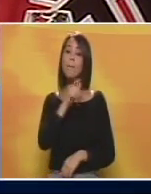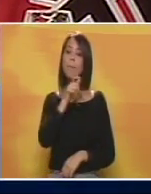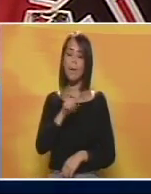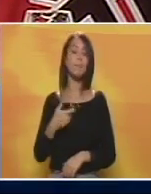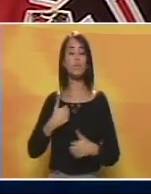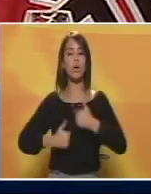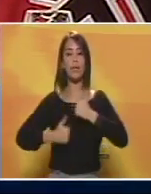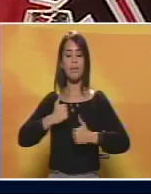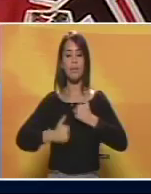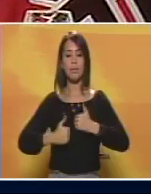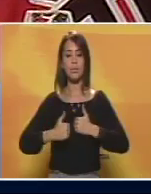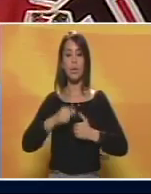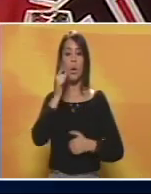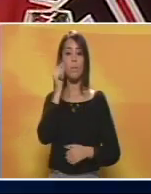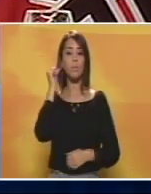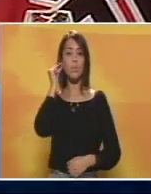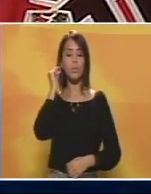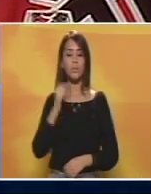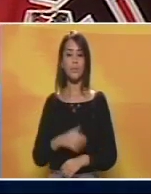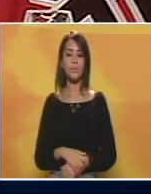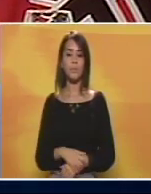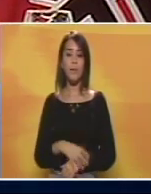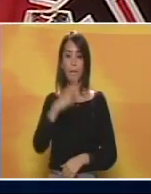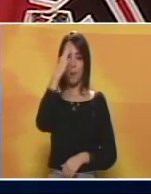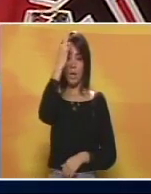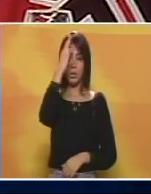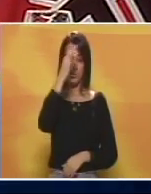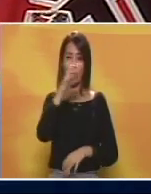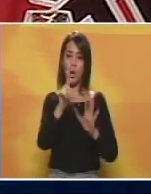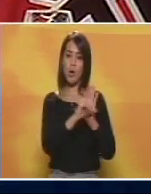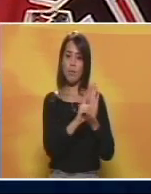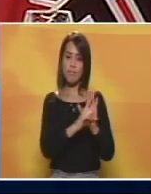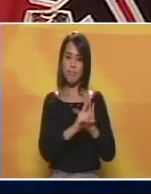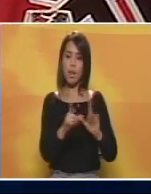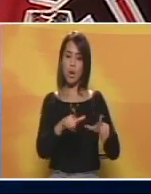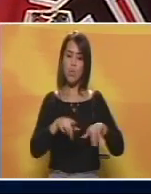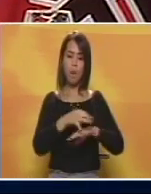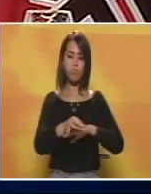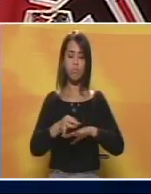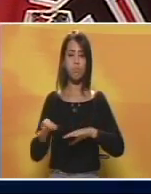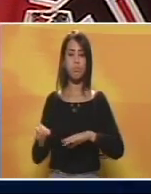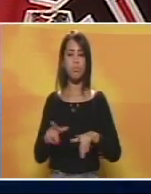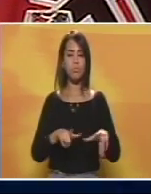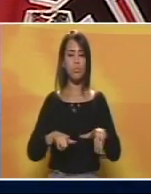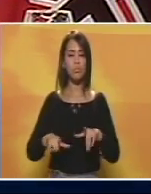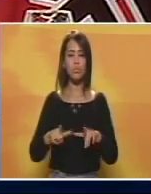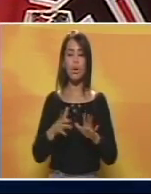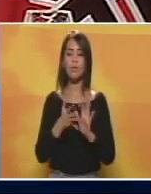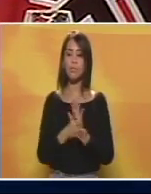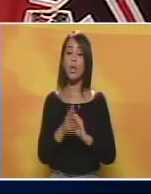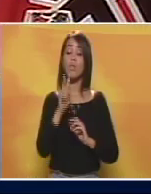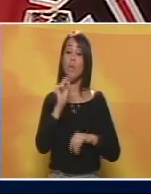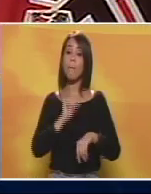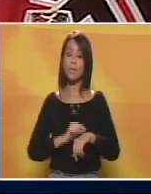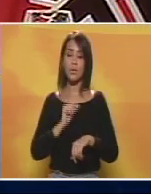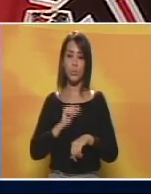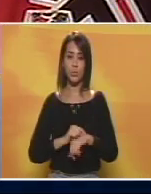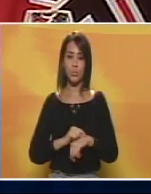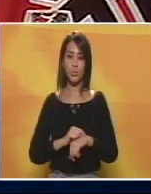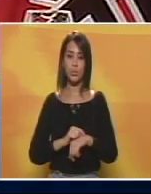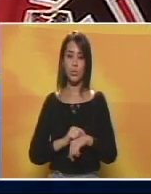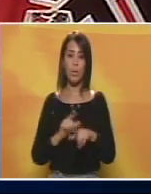Para los candidatos y las candidatas para los consejos legislativos regionales, hemos establecido 2 minutos para